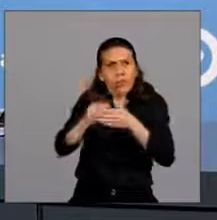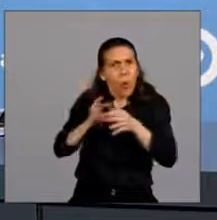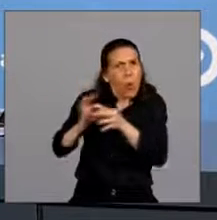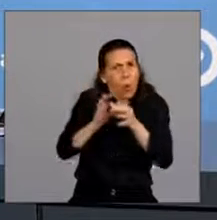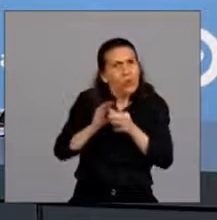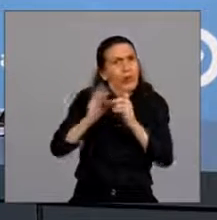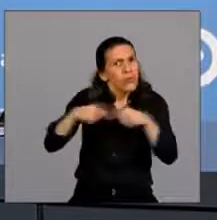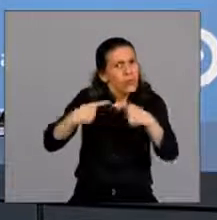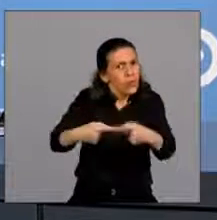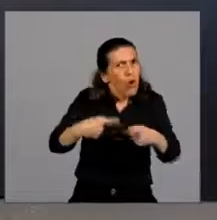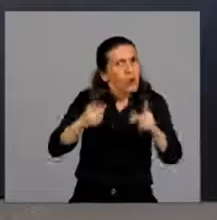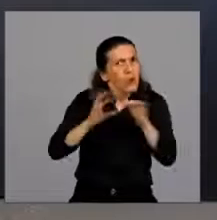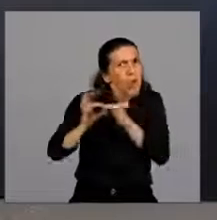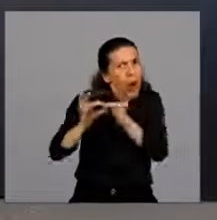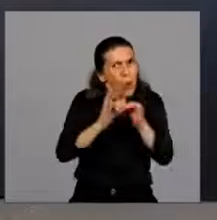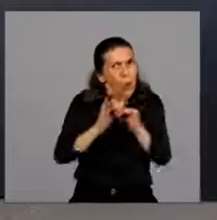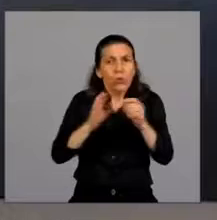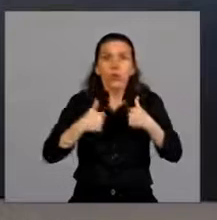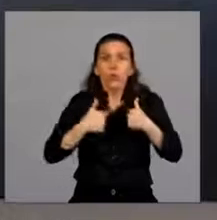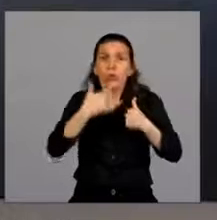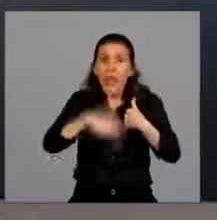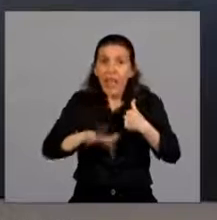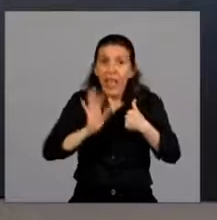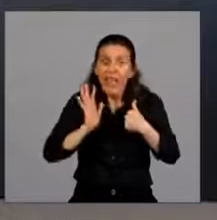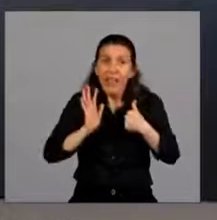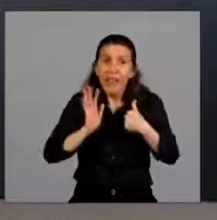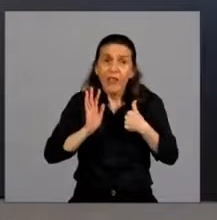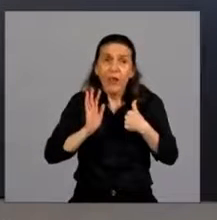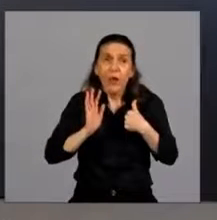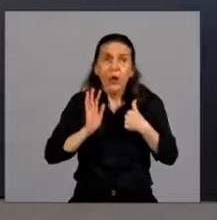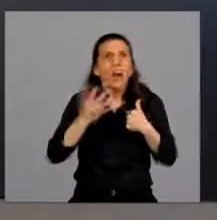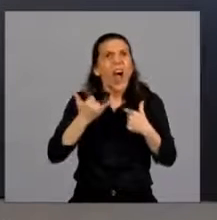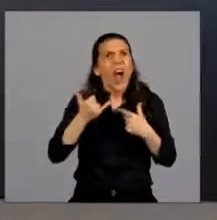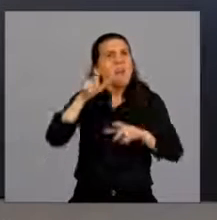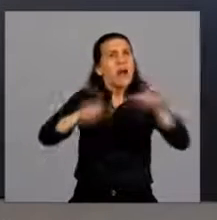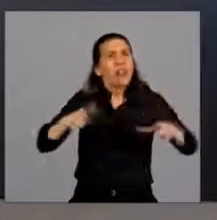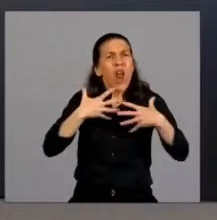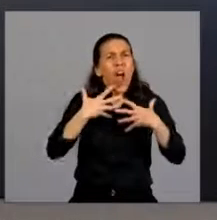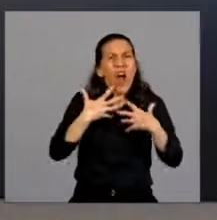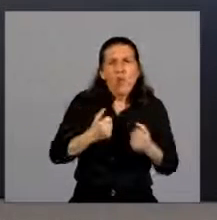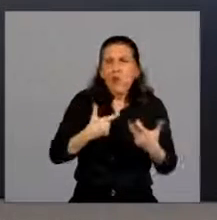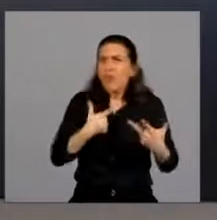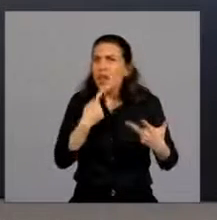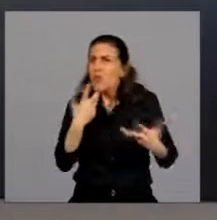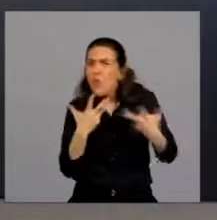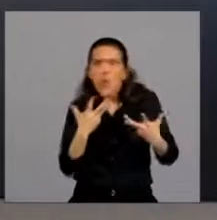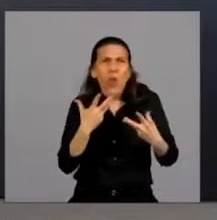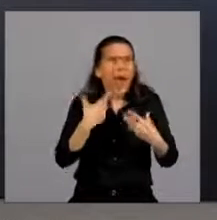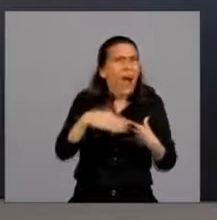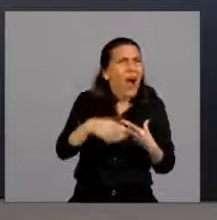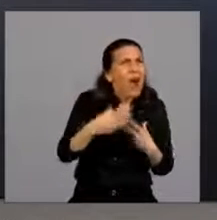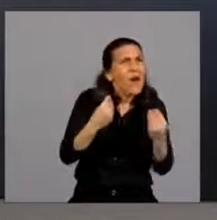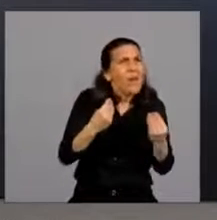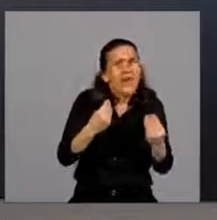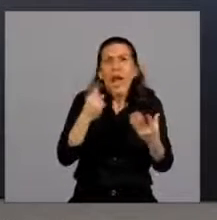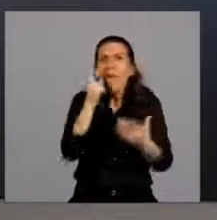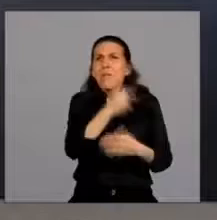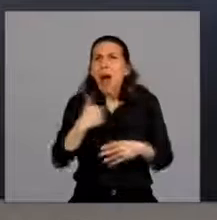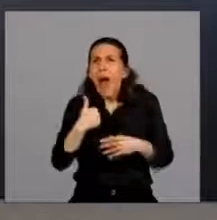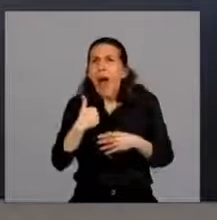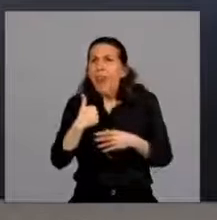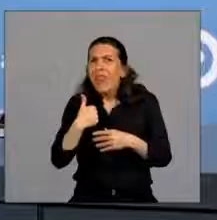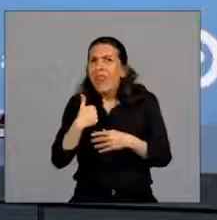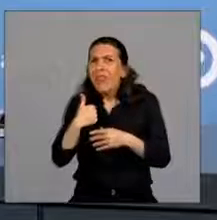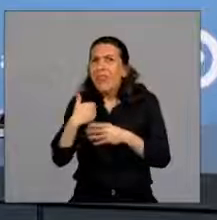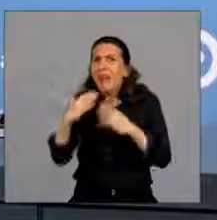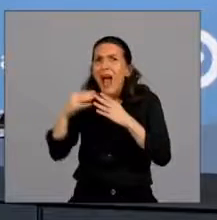haciendo. Yo entiendo la angustia de la gente, la incertidumbre, la angustia de padres que no mandan sus hijos a la